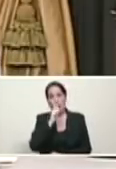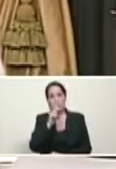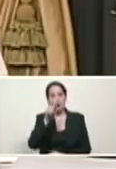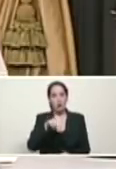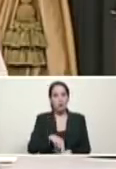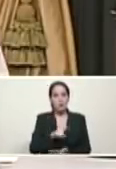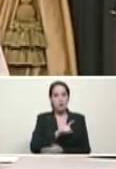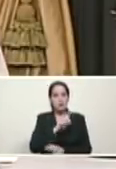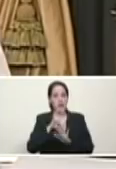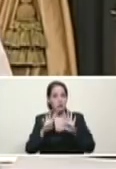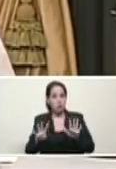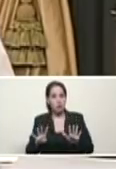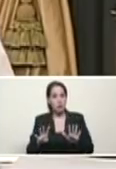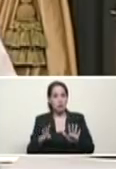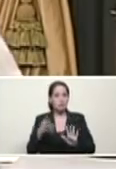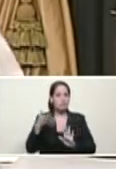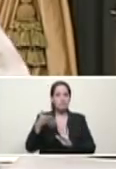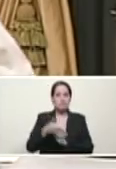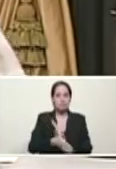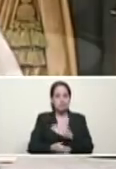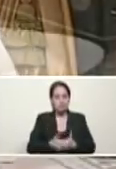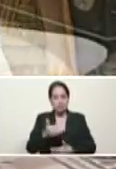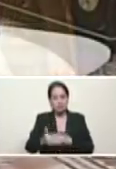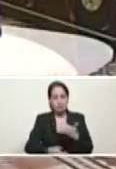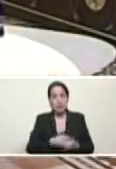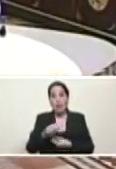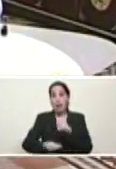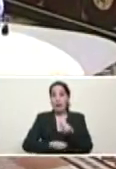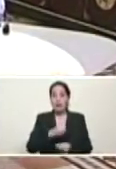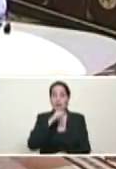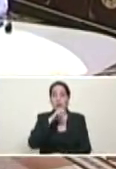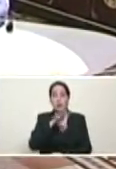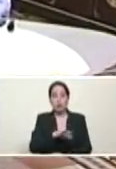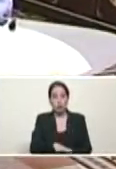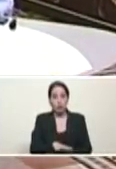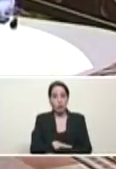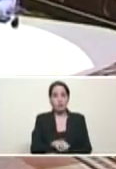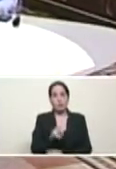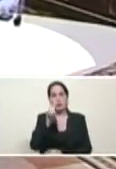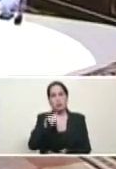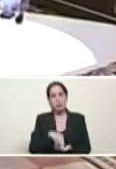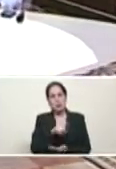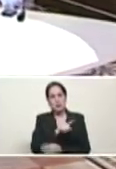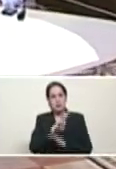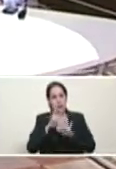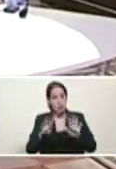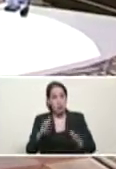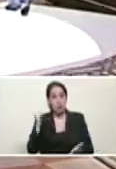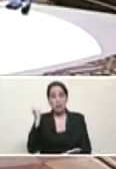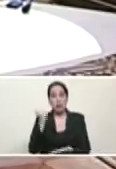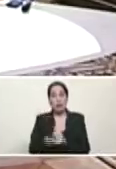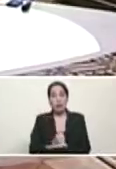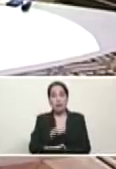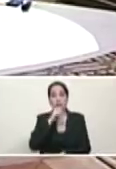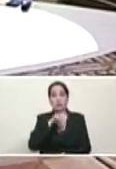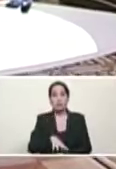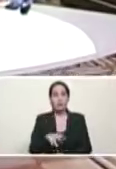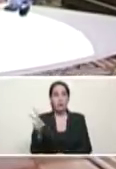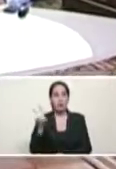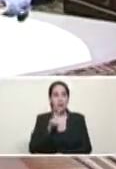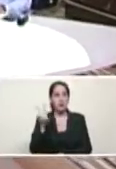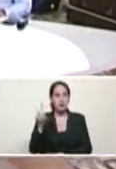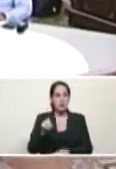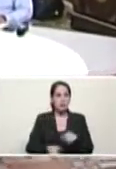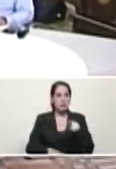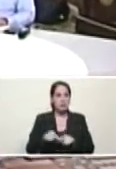2019 que va transcurriendo haciendo historia, porque el año 2019 va a quedar marcado en la historia de Venezuela, 200 años después